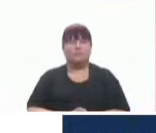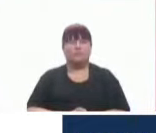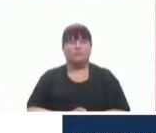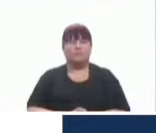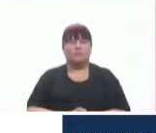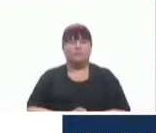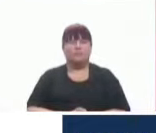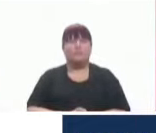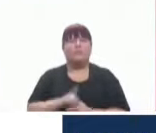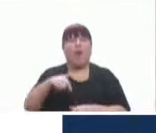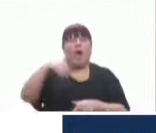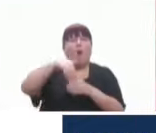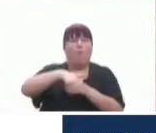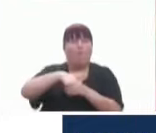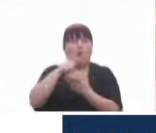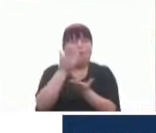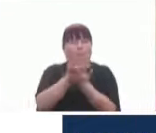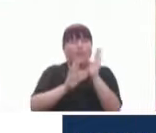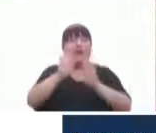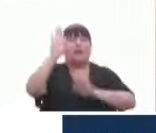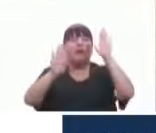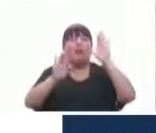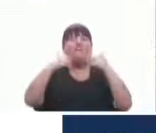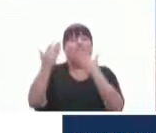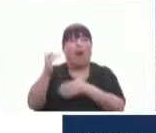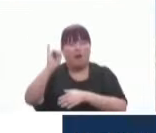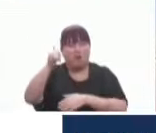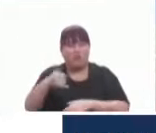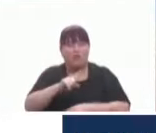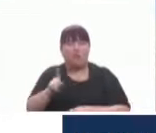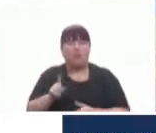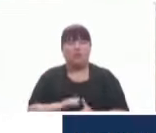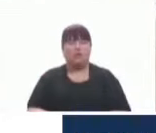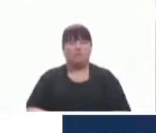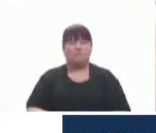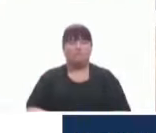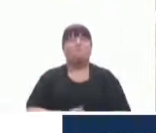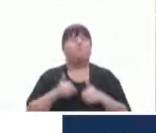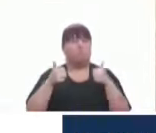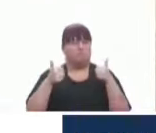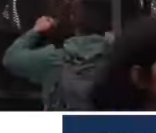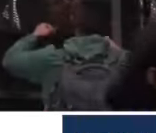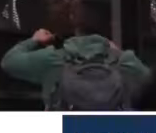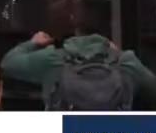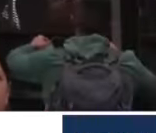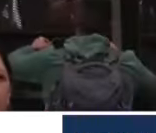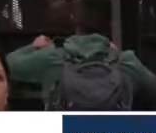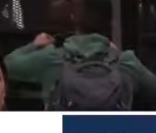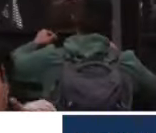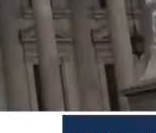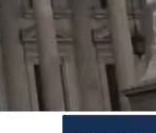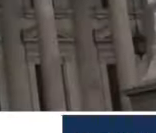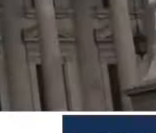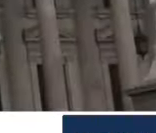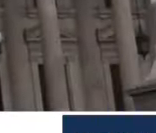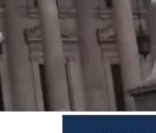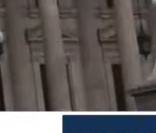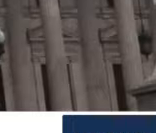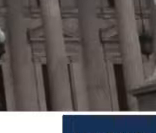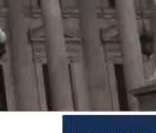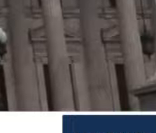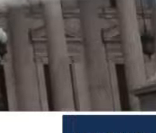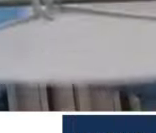crecimiento en Argentina reduce el poder del estado y otorga más autoridad al presidente mientras en las calles se producían